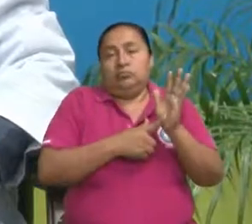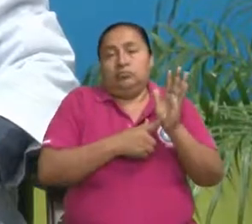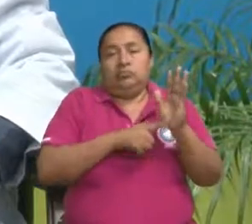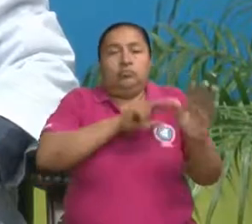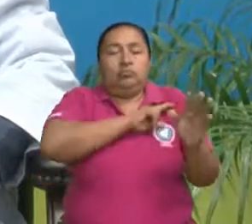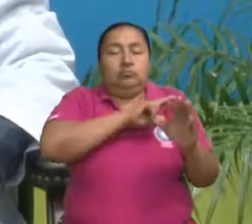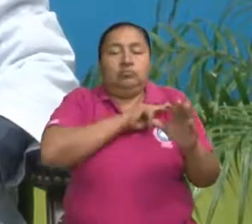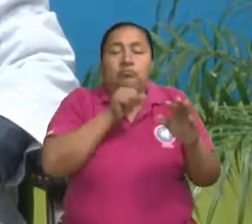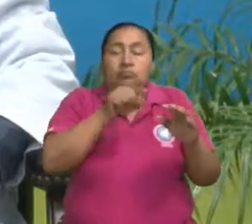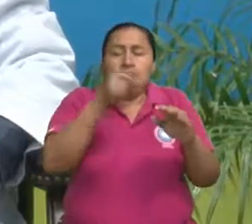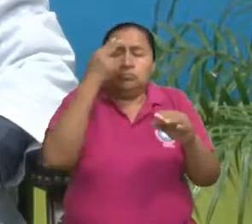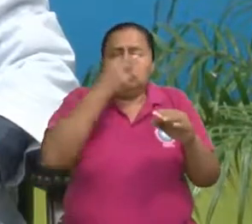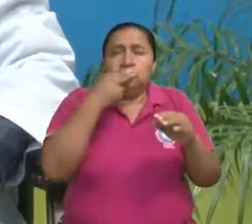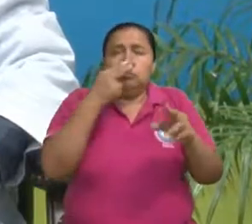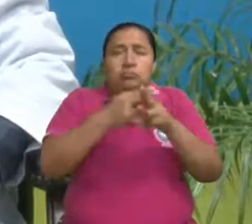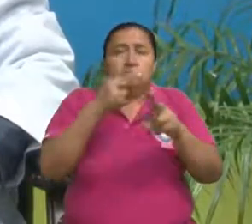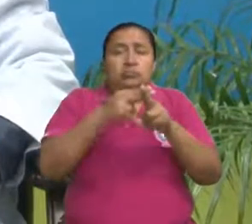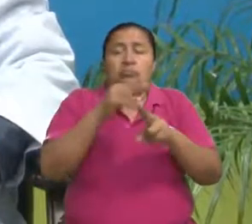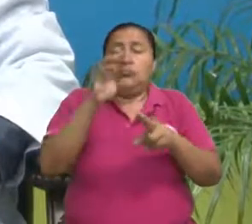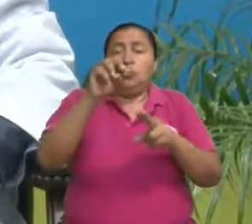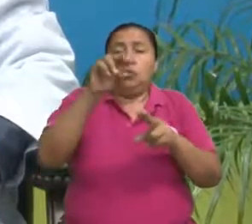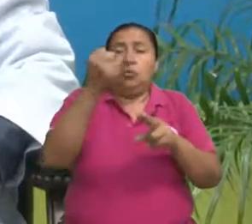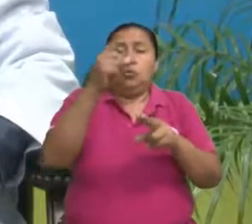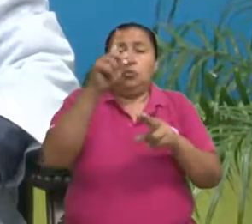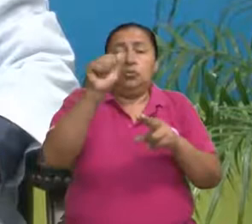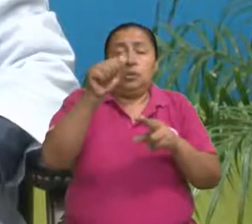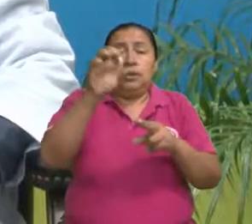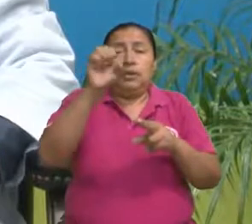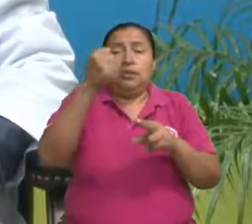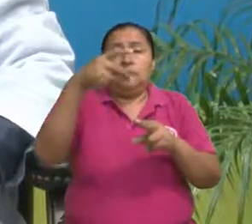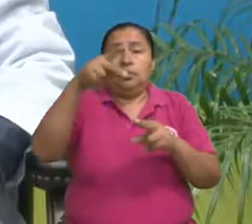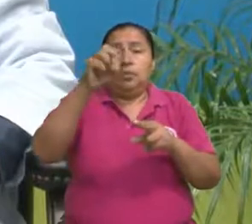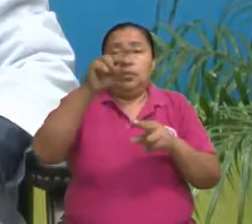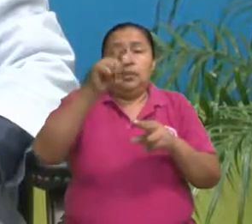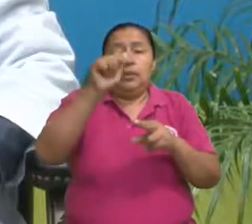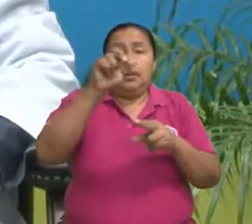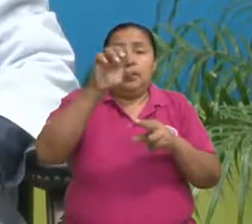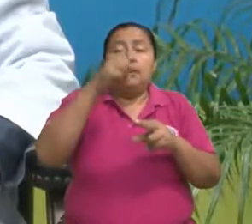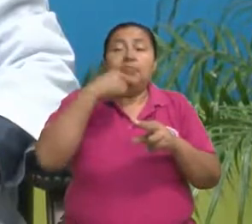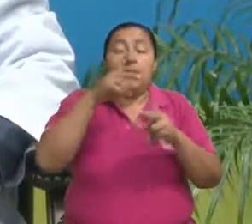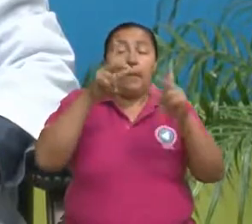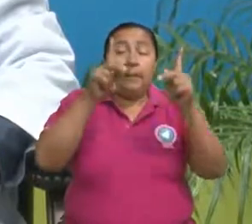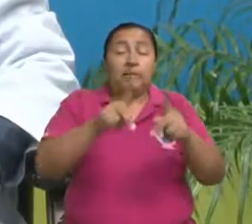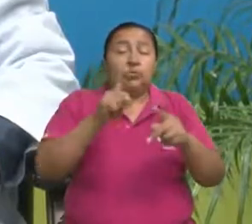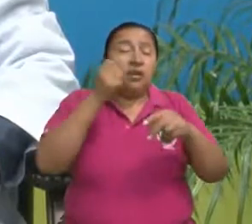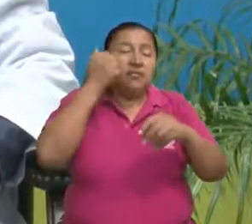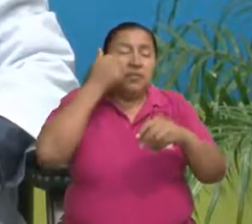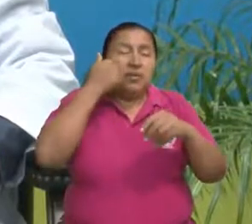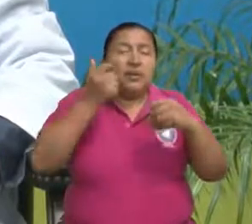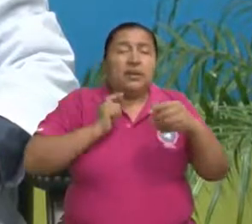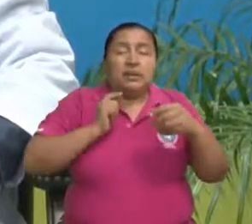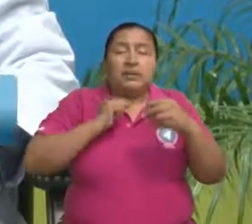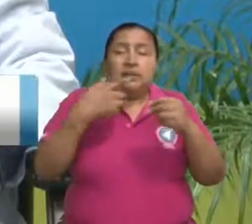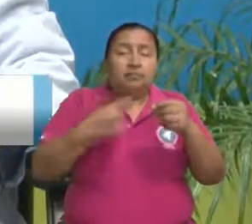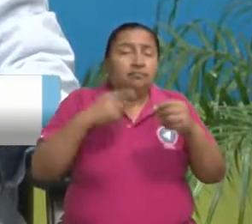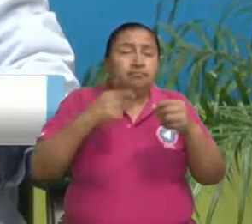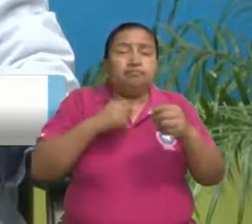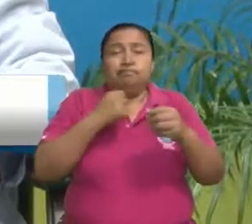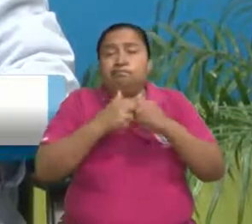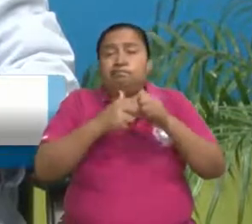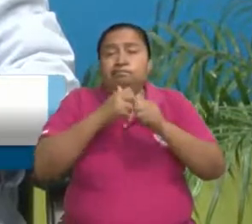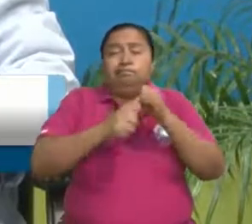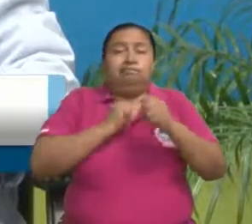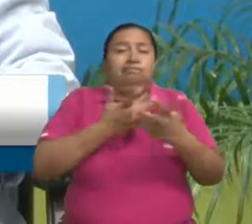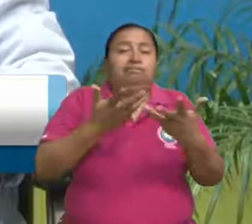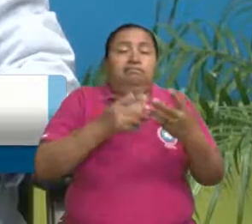Hay una consulta que se llama consulta espontánea, ¿ves? Que es aquel paciente que tiene un problema